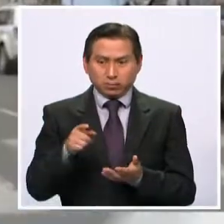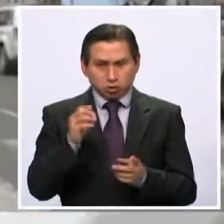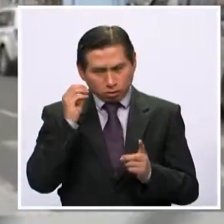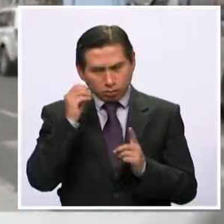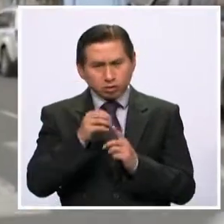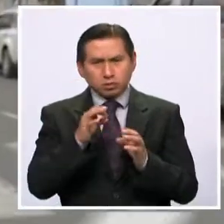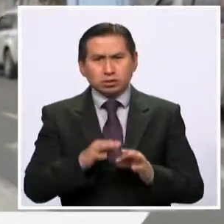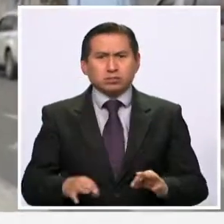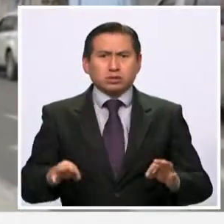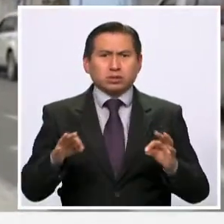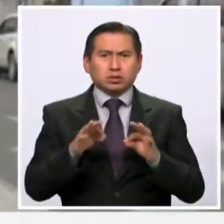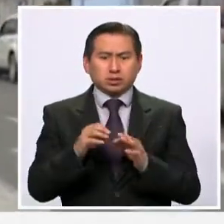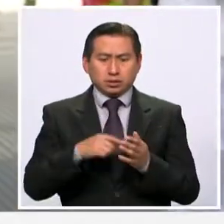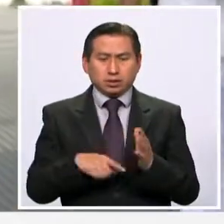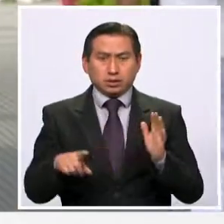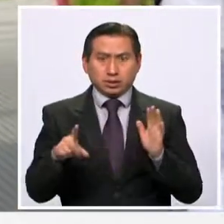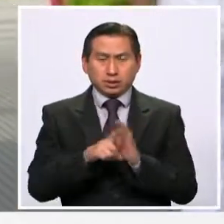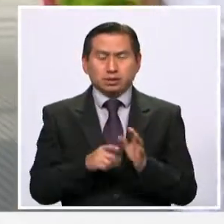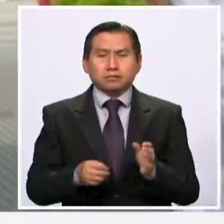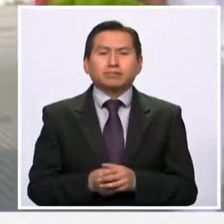objetivo de esta ley.